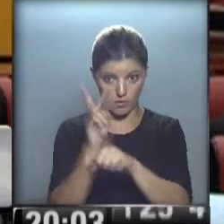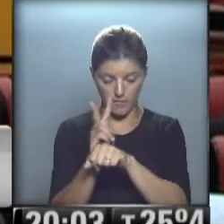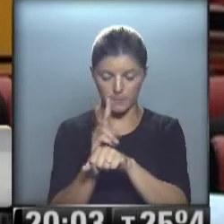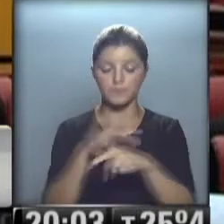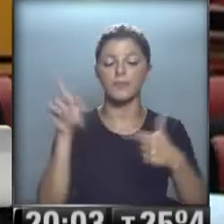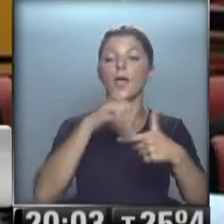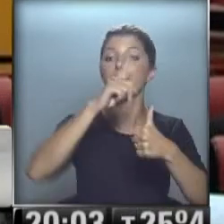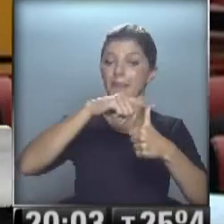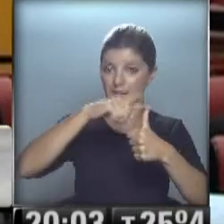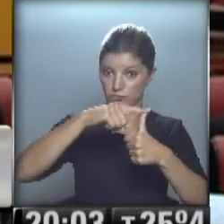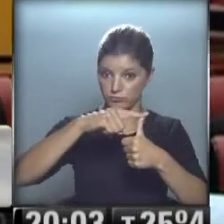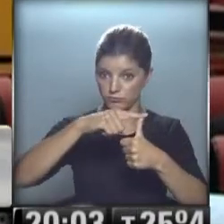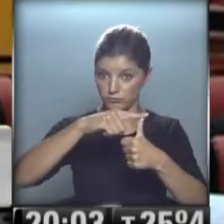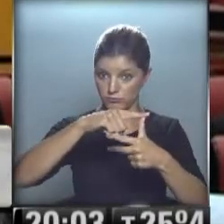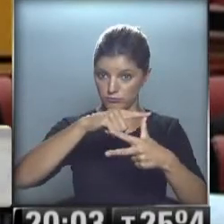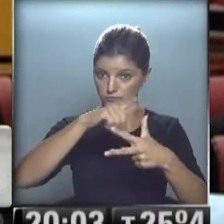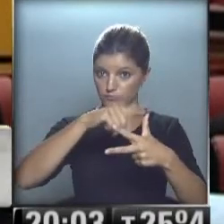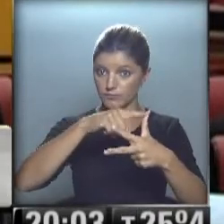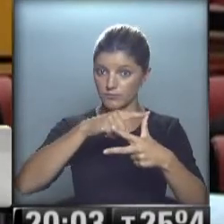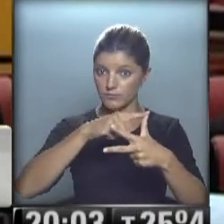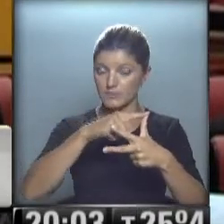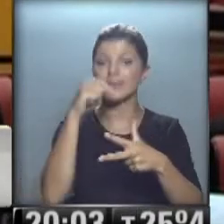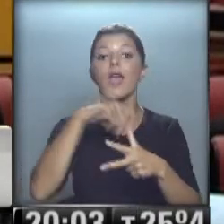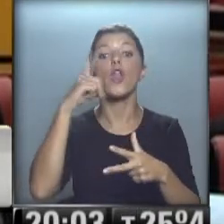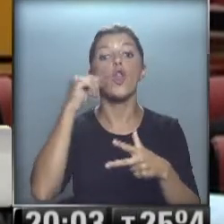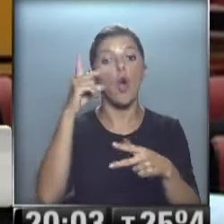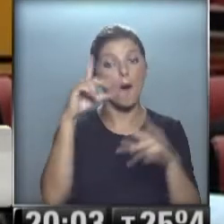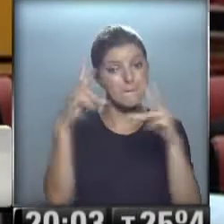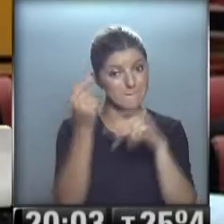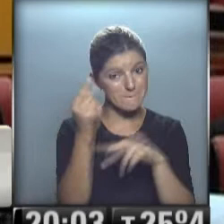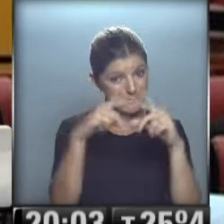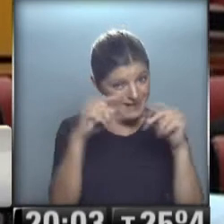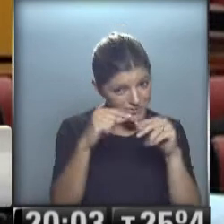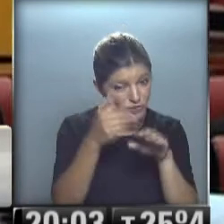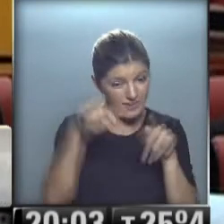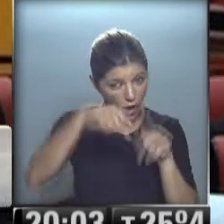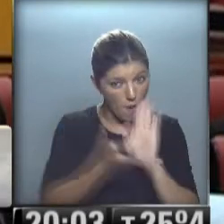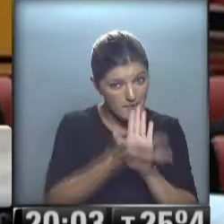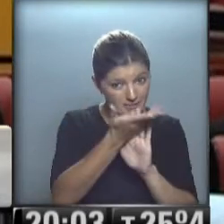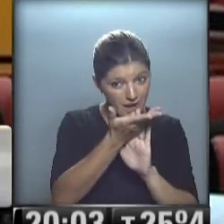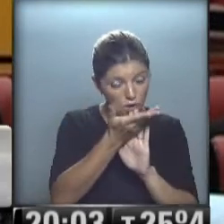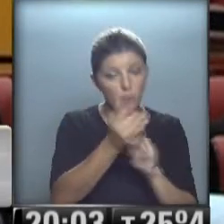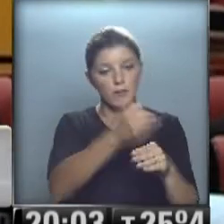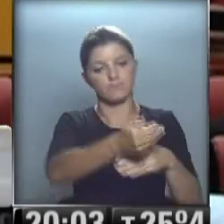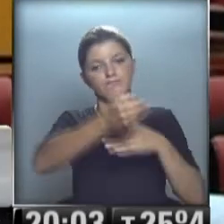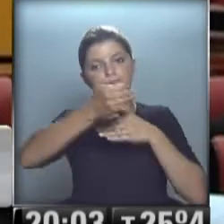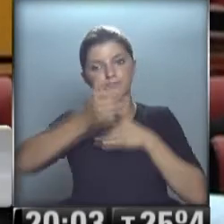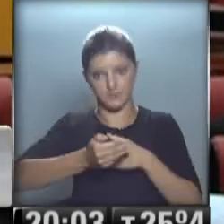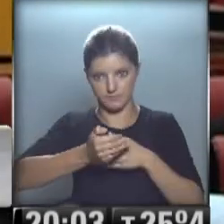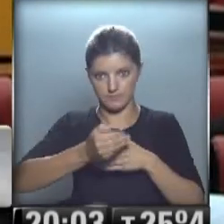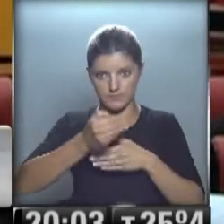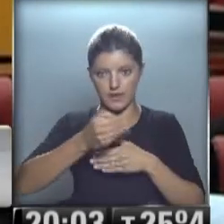uso difundido, retrotraen los precios que habían aumentado porque estaban atados al dólar en algunos casos,